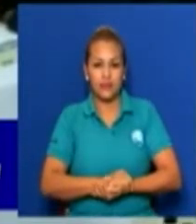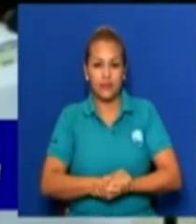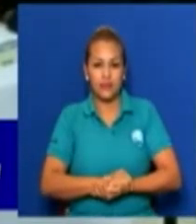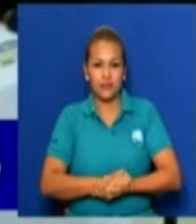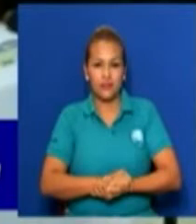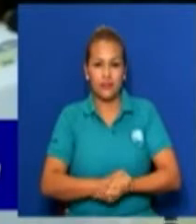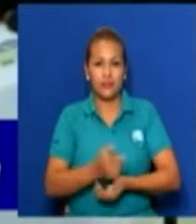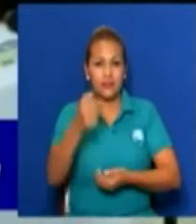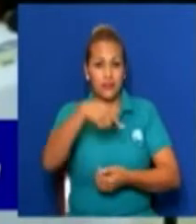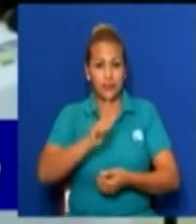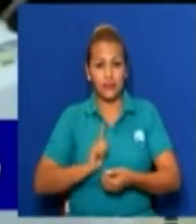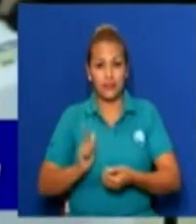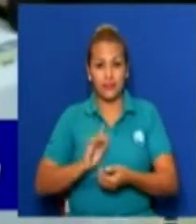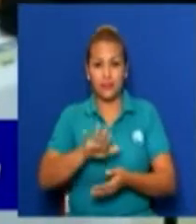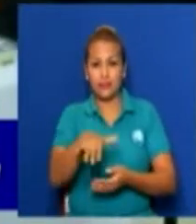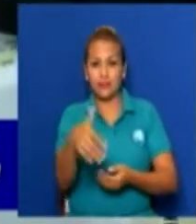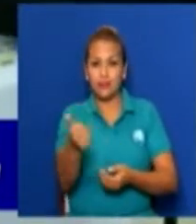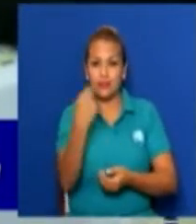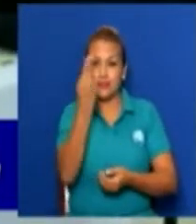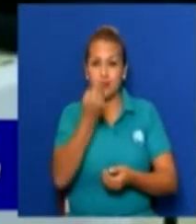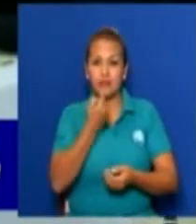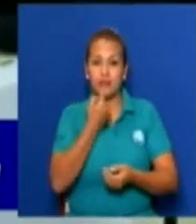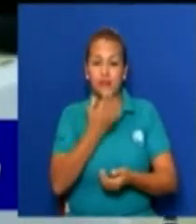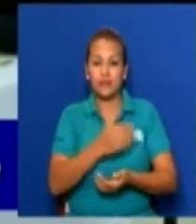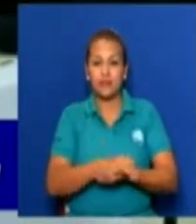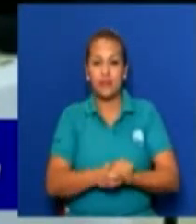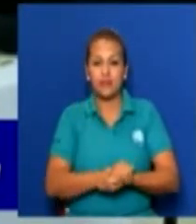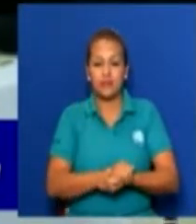Aquí tenemos otra pregunta.